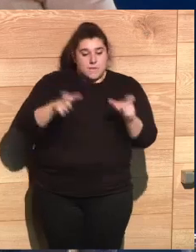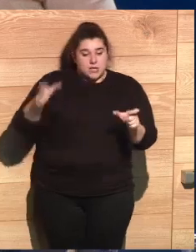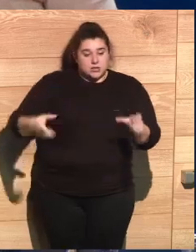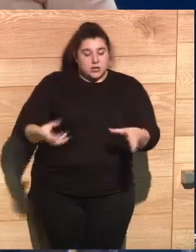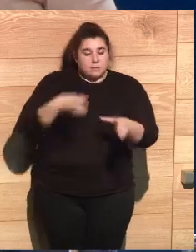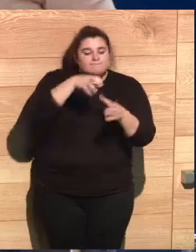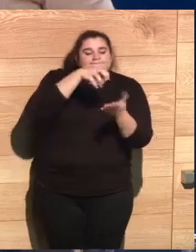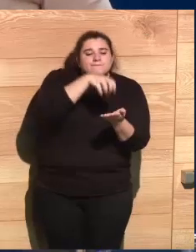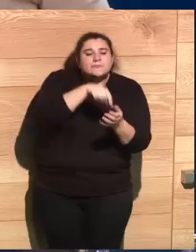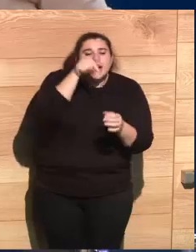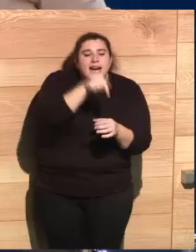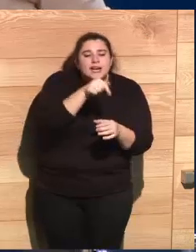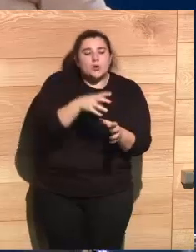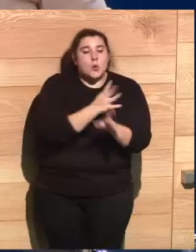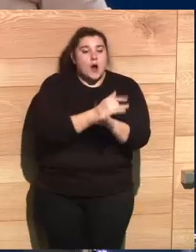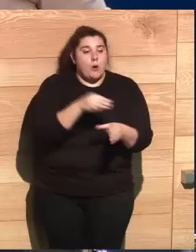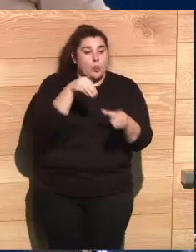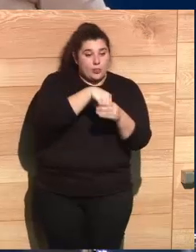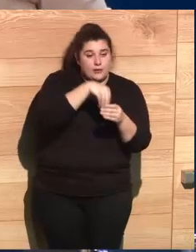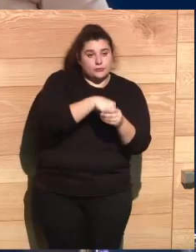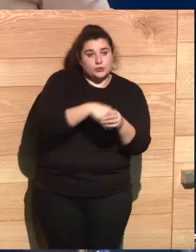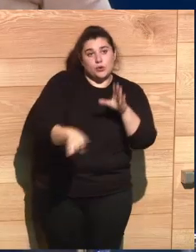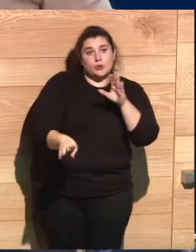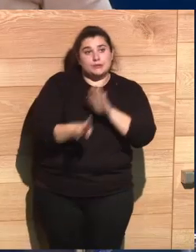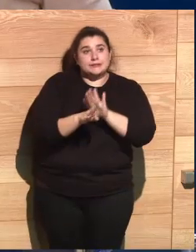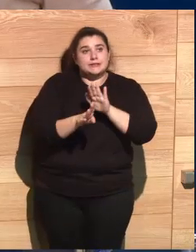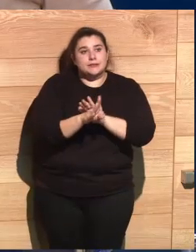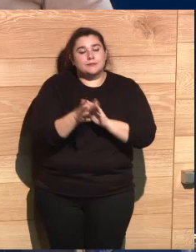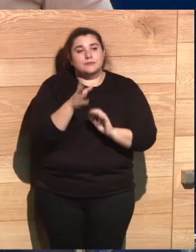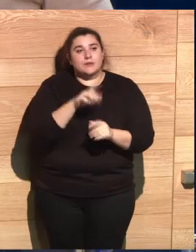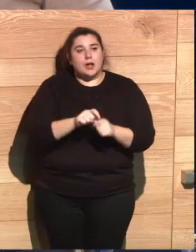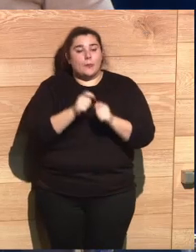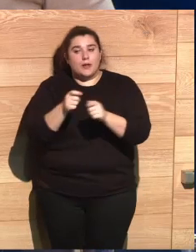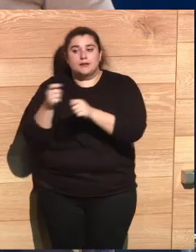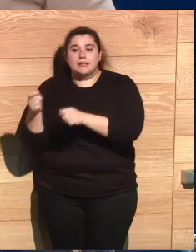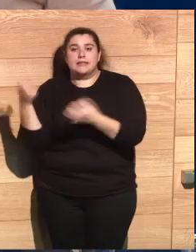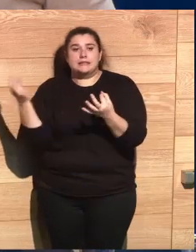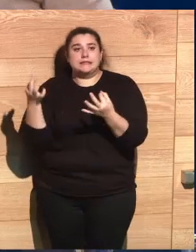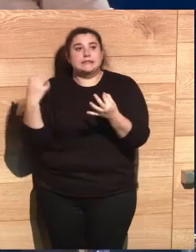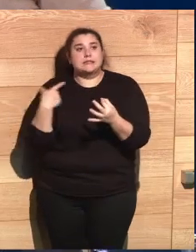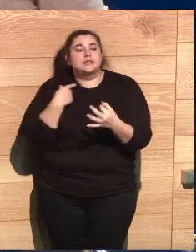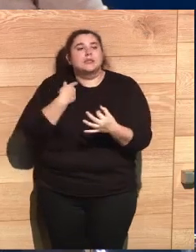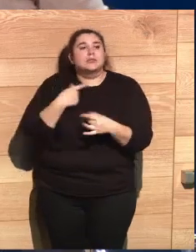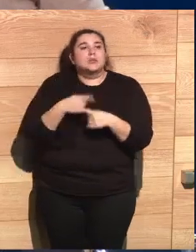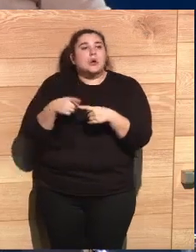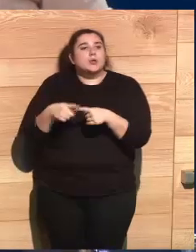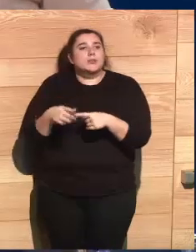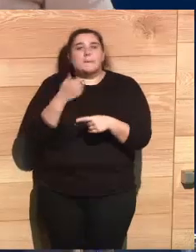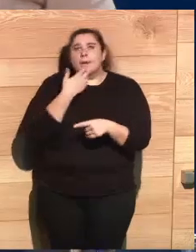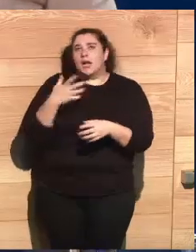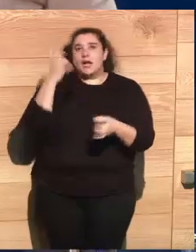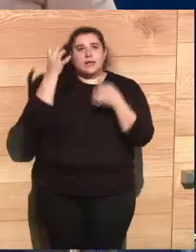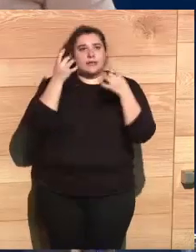les das una recompensa por hacer una actividad que cuesta muy poquito, una actividad muy fácil de